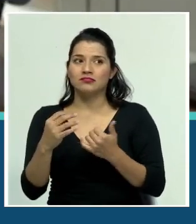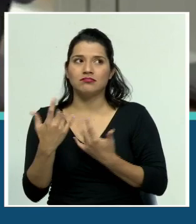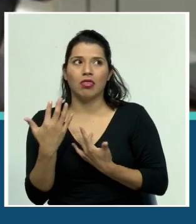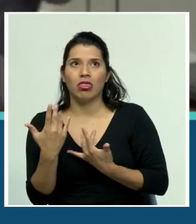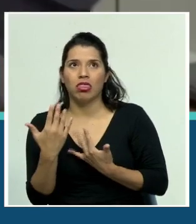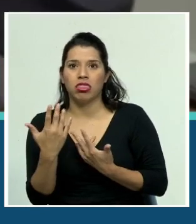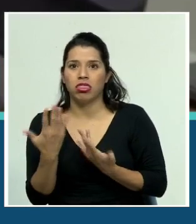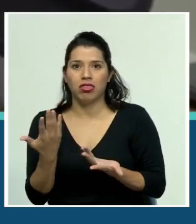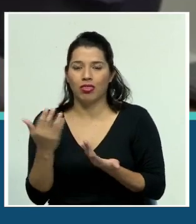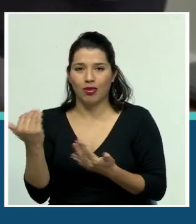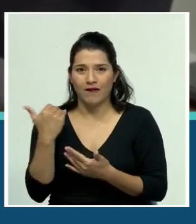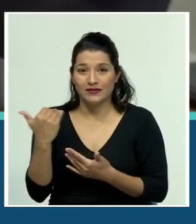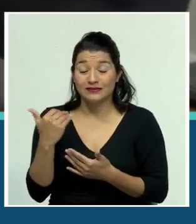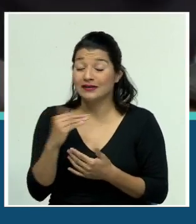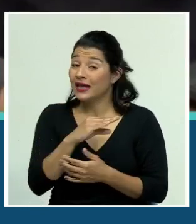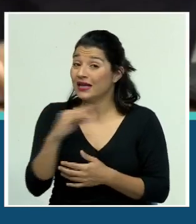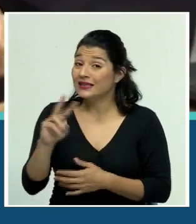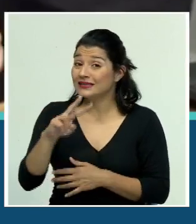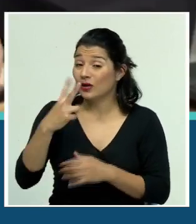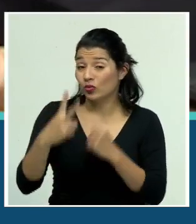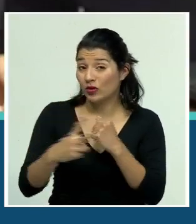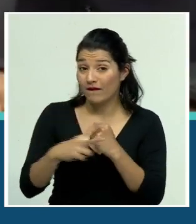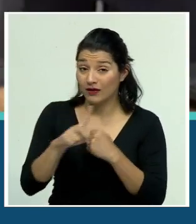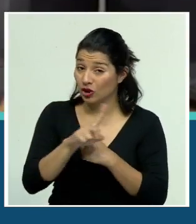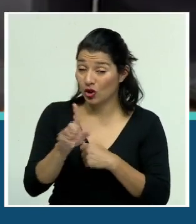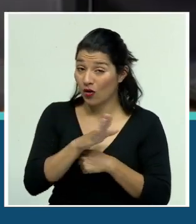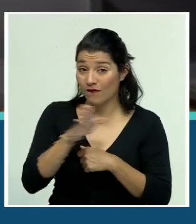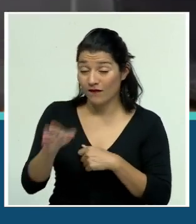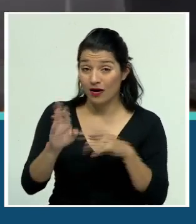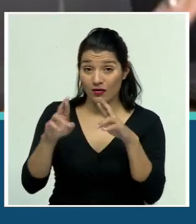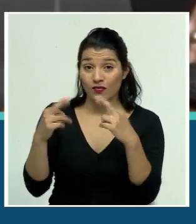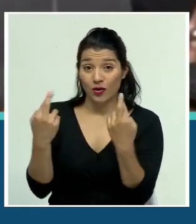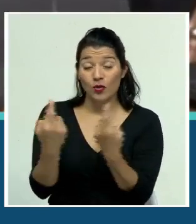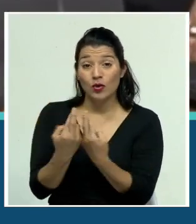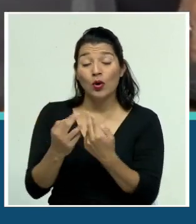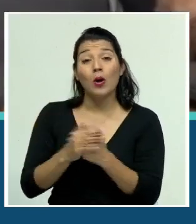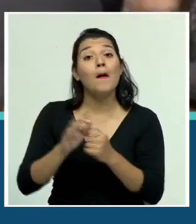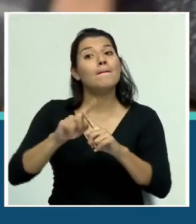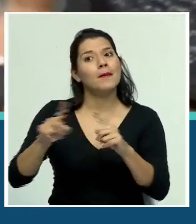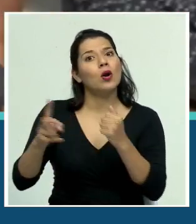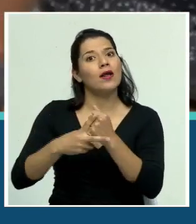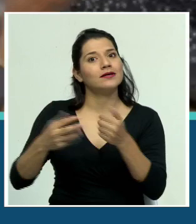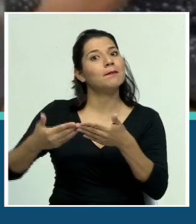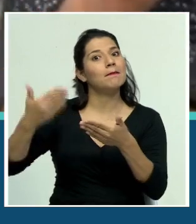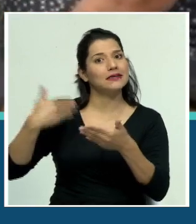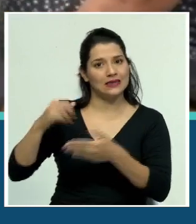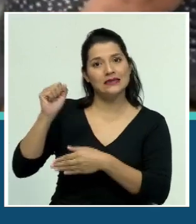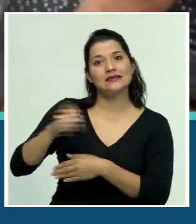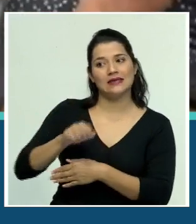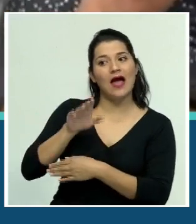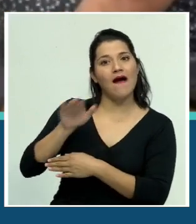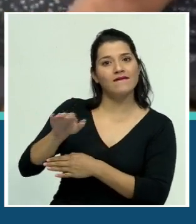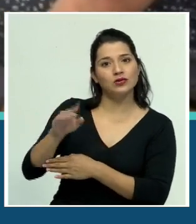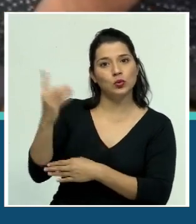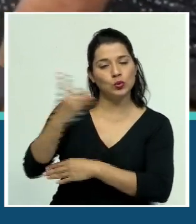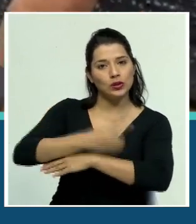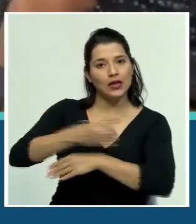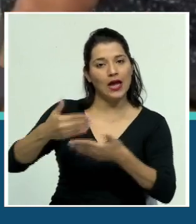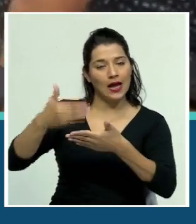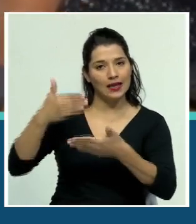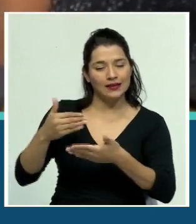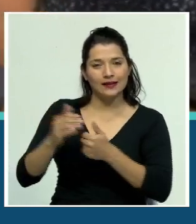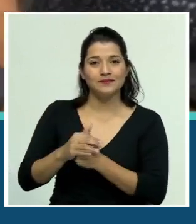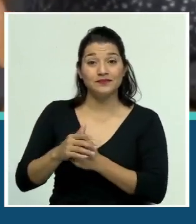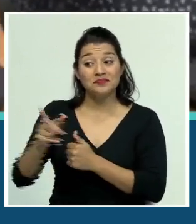es la segunda vez que no asiste a la comisión tras ser convocado, aunque en la ocasión anterior sí dio aviso un día antes. Los